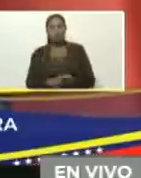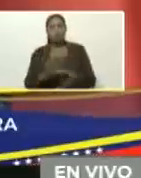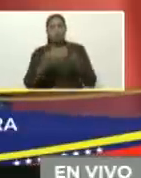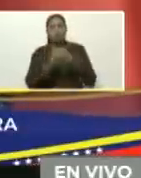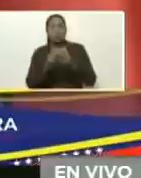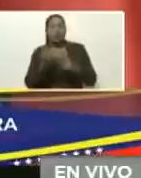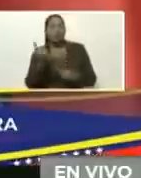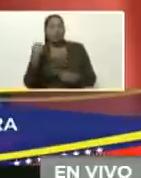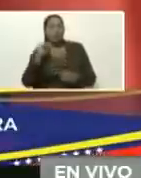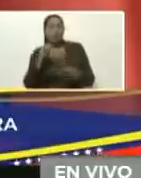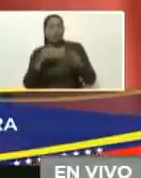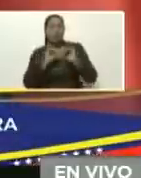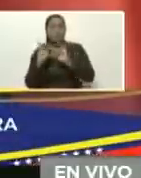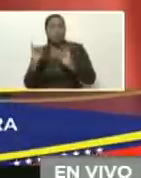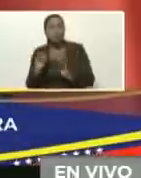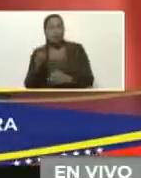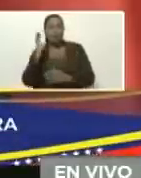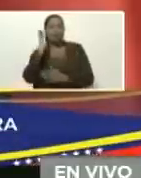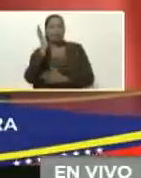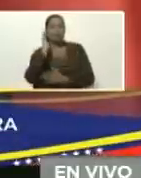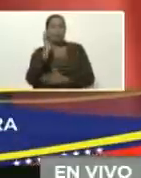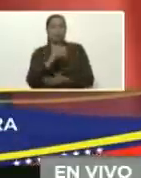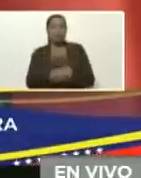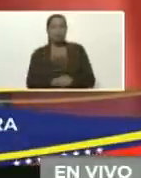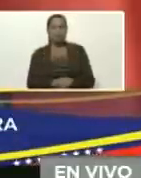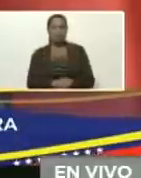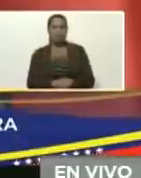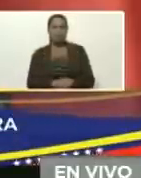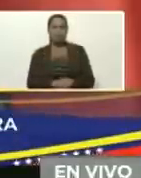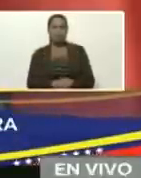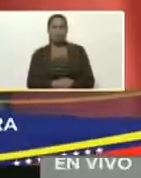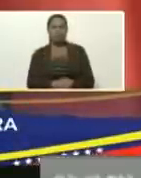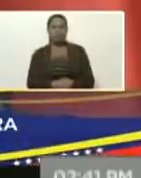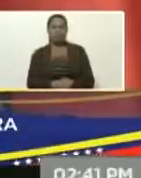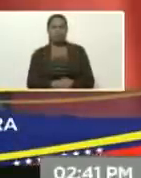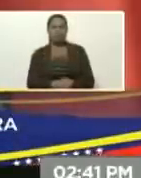tenido los mismos discursos.